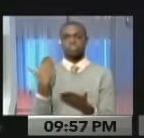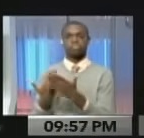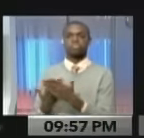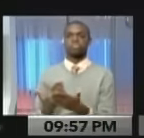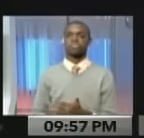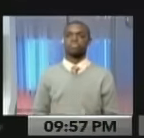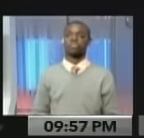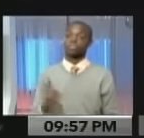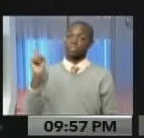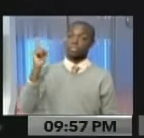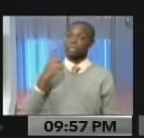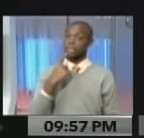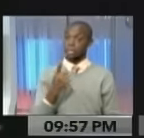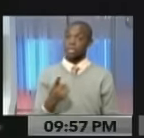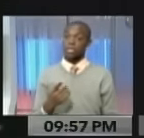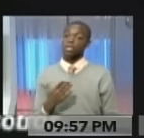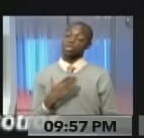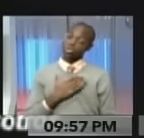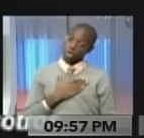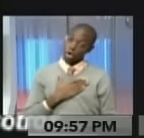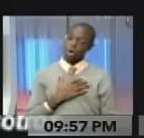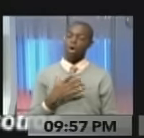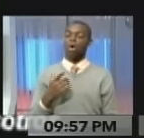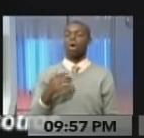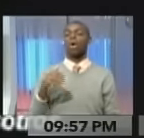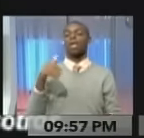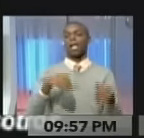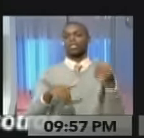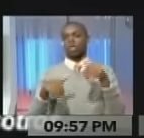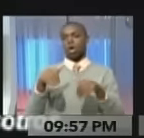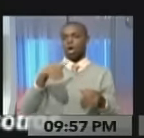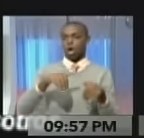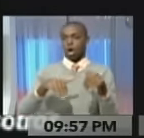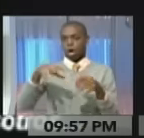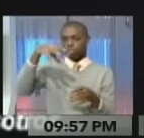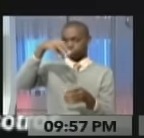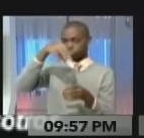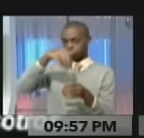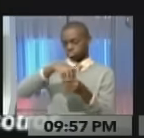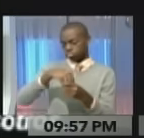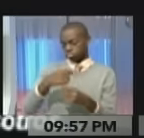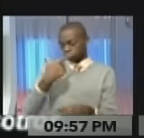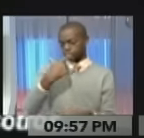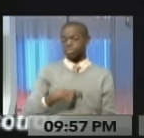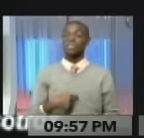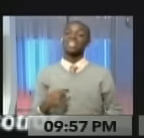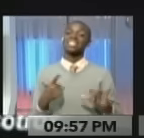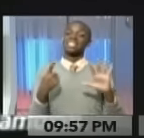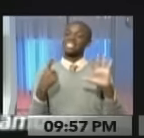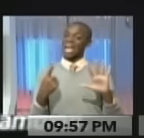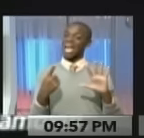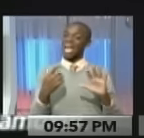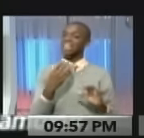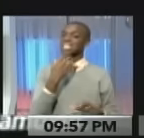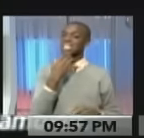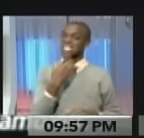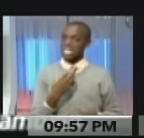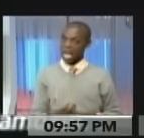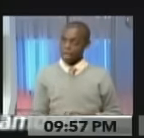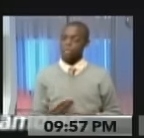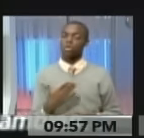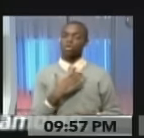elector de bambú lucera el donde el 6 de diciembre Nosotros hemos